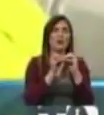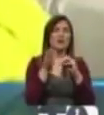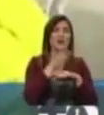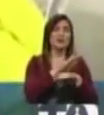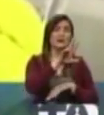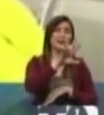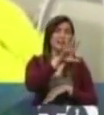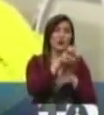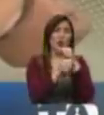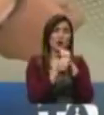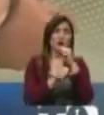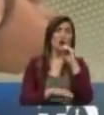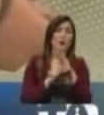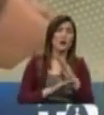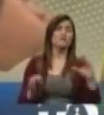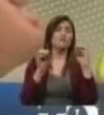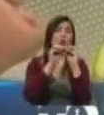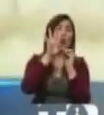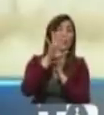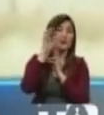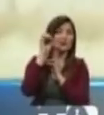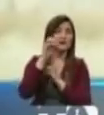antes era de 35 años y ahora pasó a